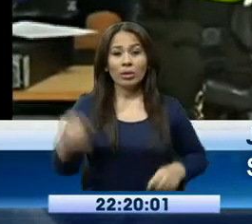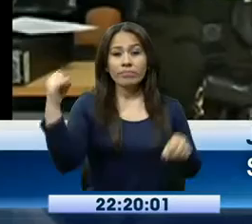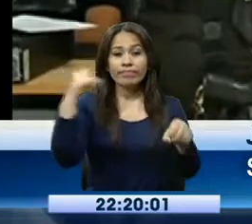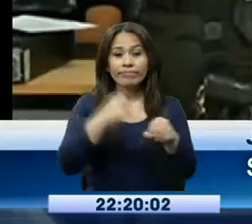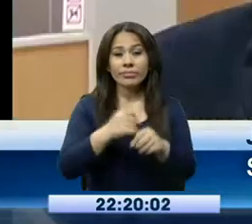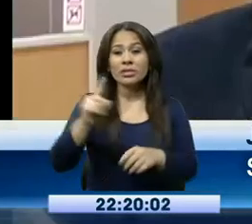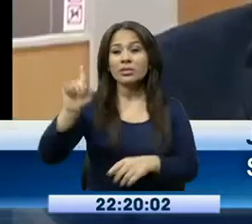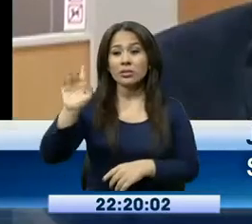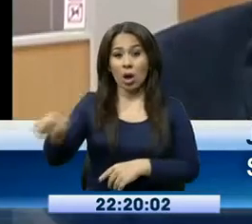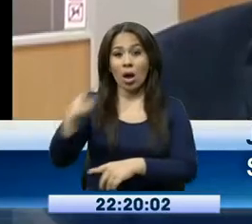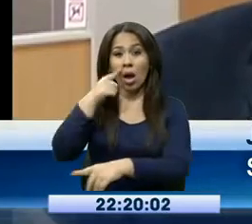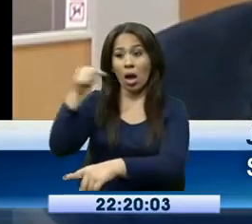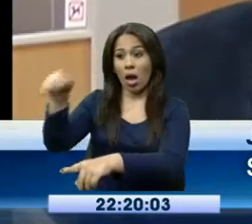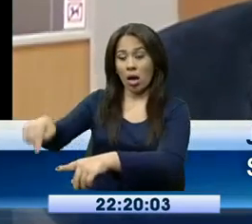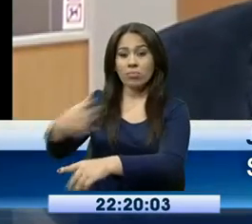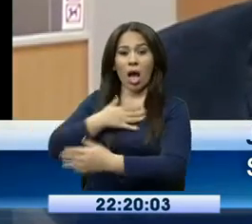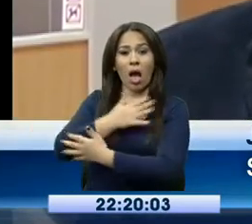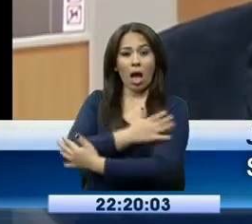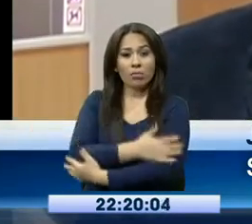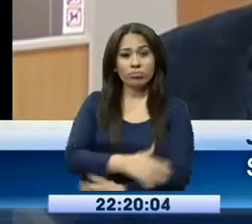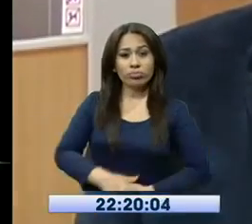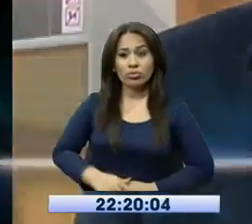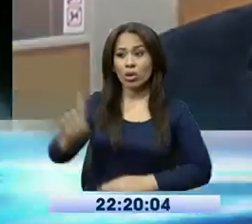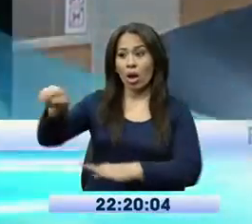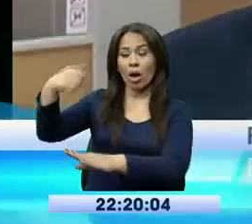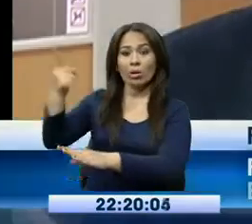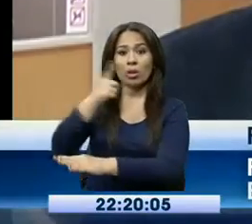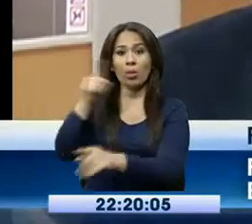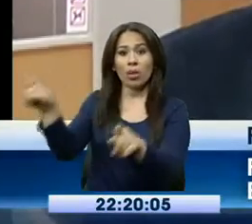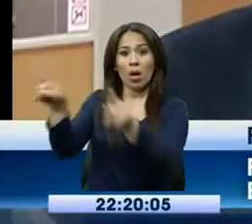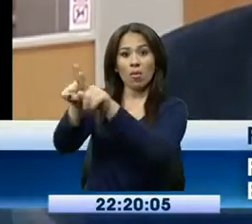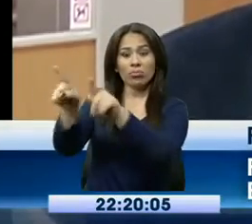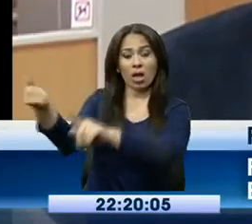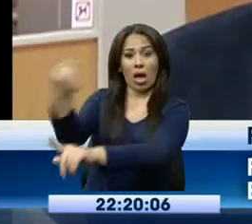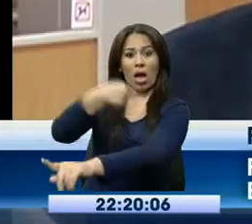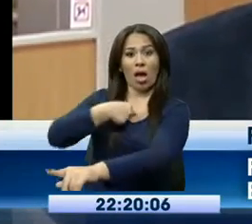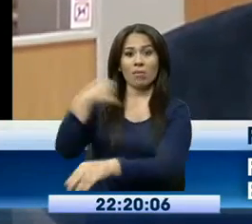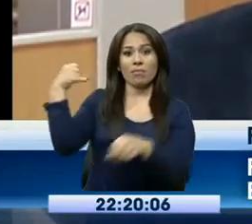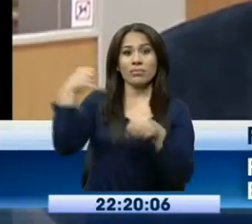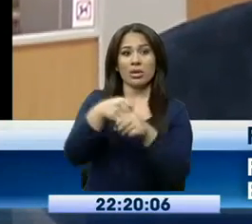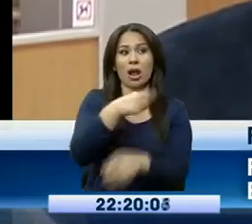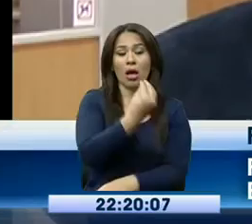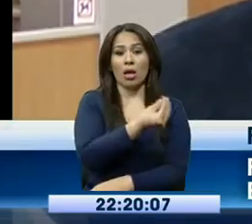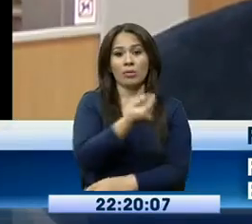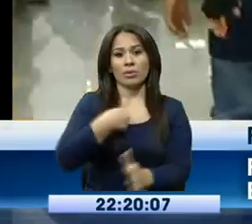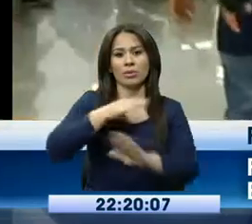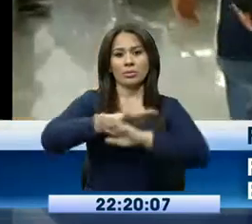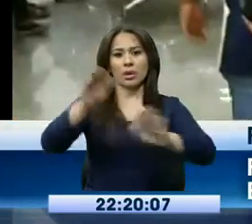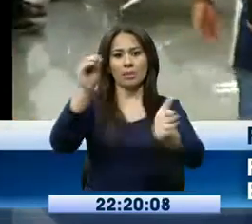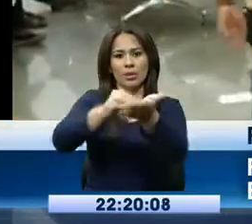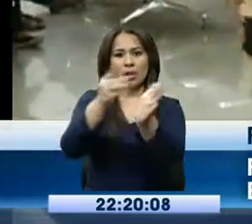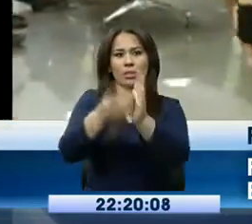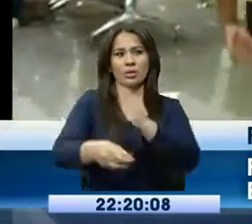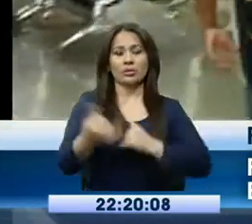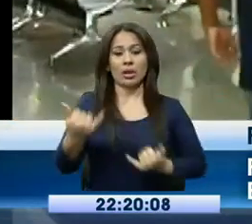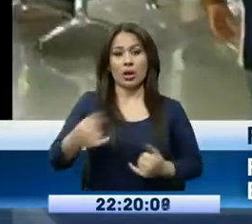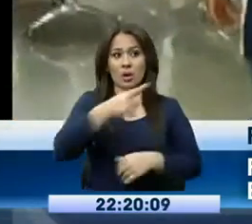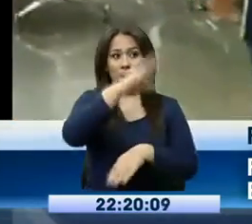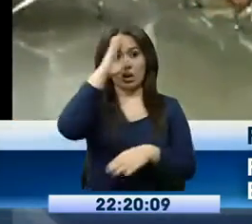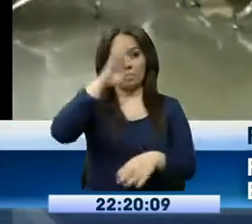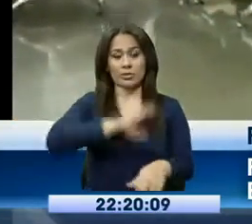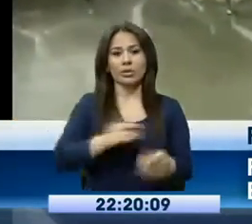suyo. Sí, efectivamente el ciudadano ha sido la víctima y estoy disponiendo que en este caso el cuerpo auxiliar de la Fiscalía, que es la